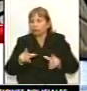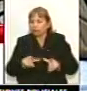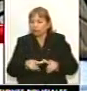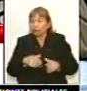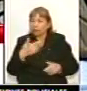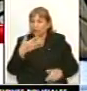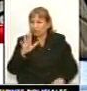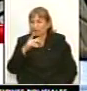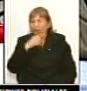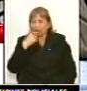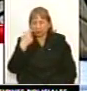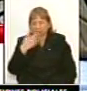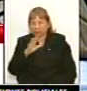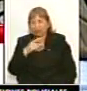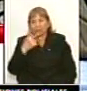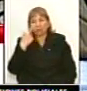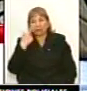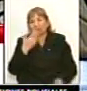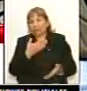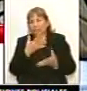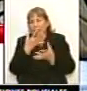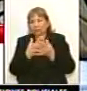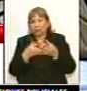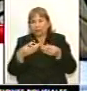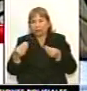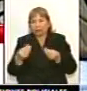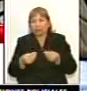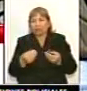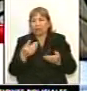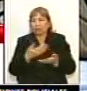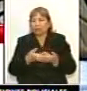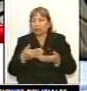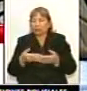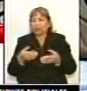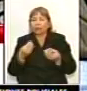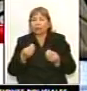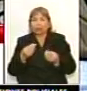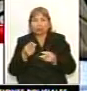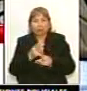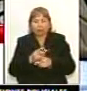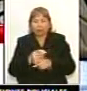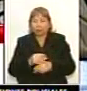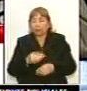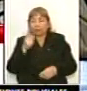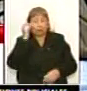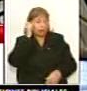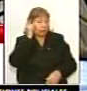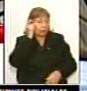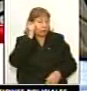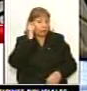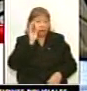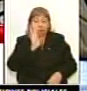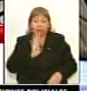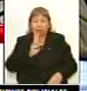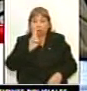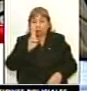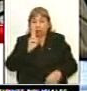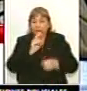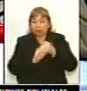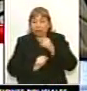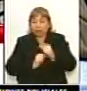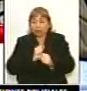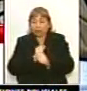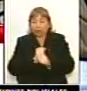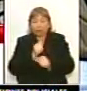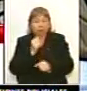vez hemos desaparecido un sistema de pensiones, tratemos este con más cuidado. Entiendo que a los 42 años, encontrarse